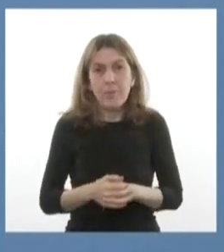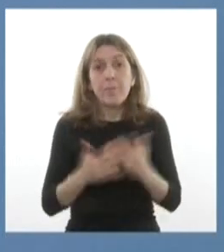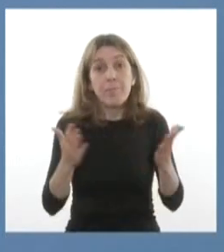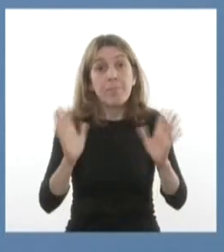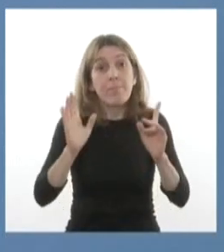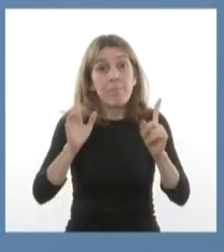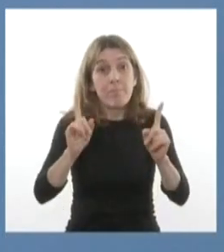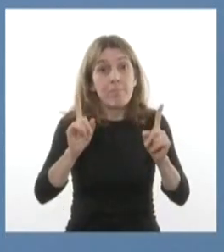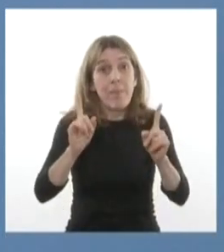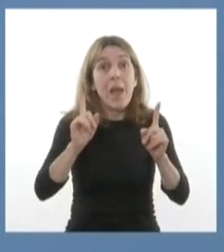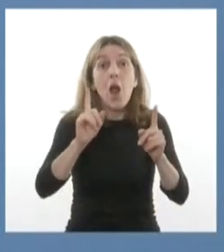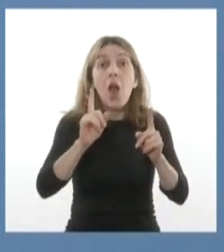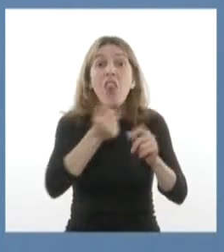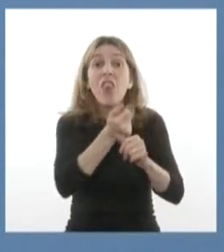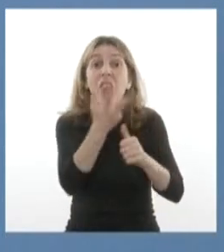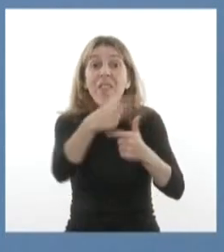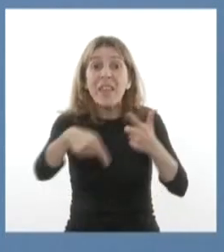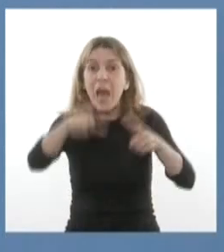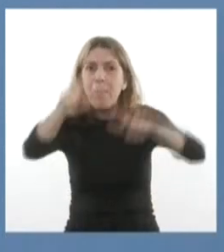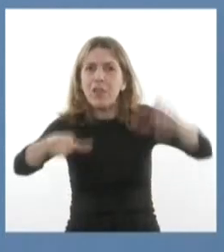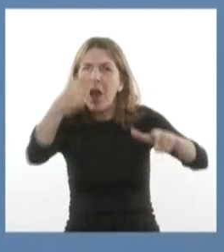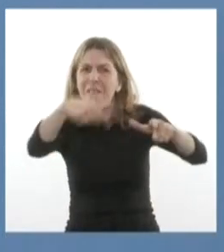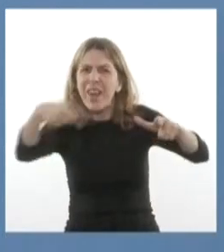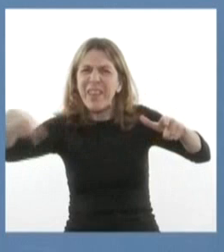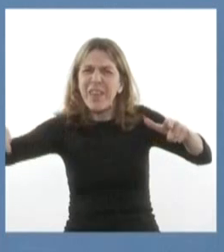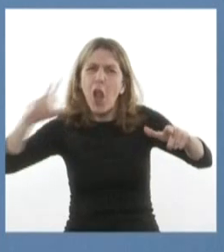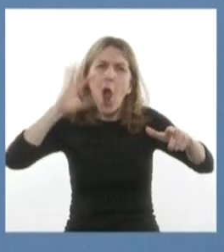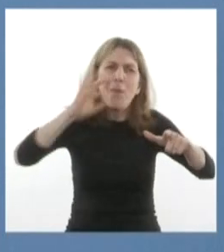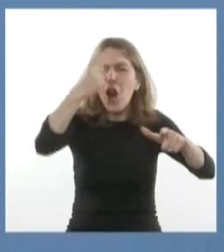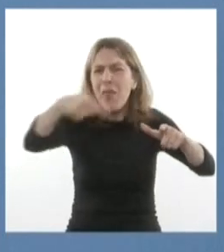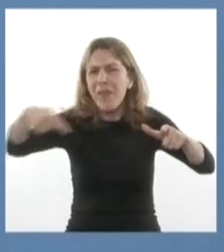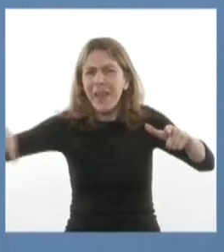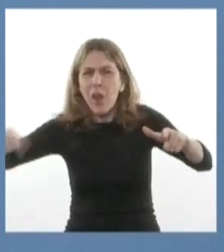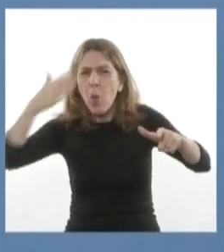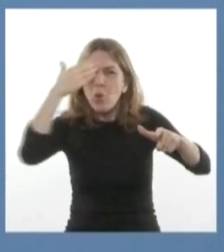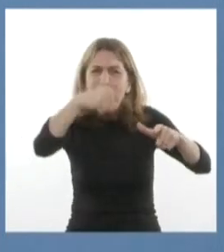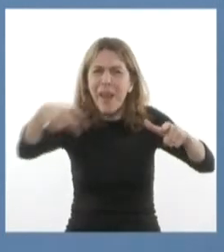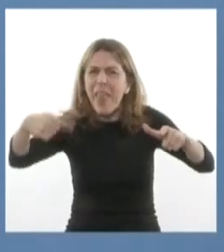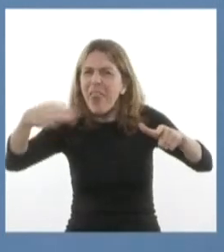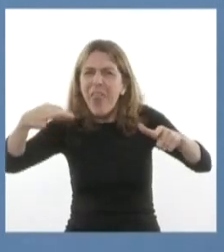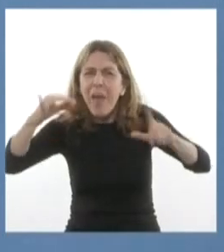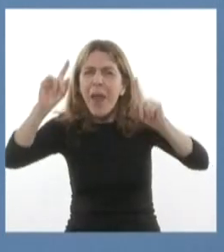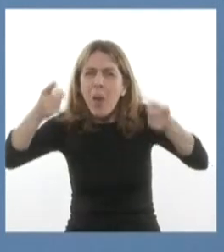Pero dentro de la diversidad tiene que haber puntos de encuentro que nos unan.